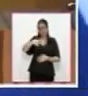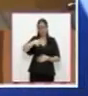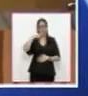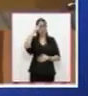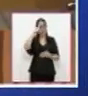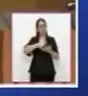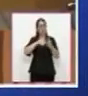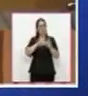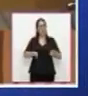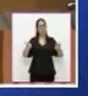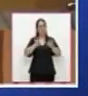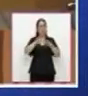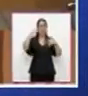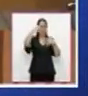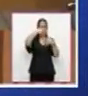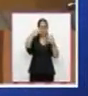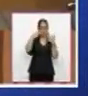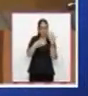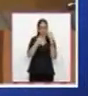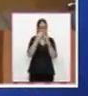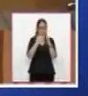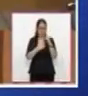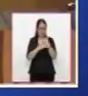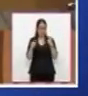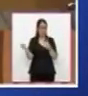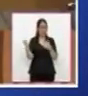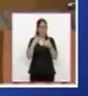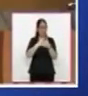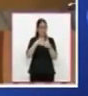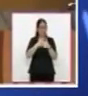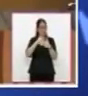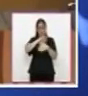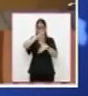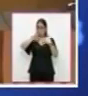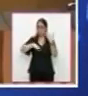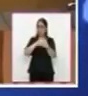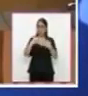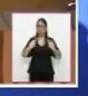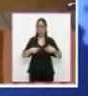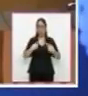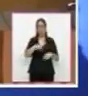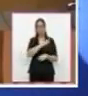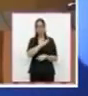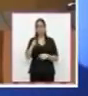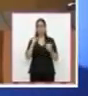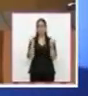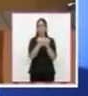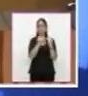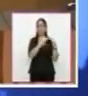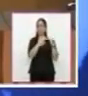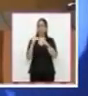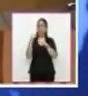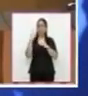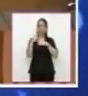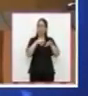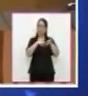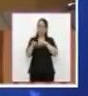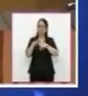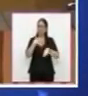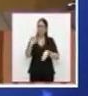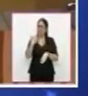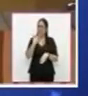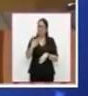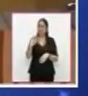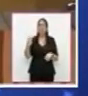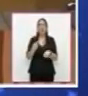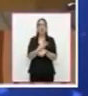un escenario inédito. Siempre, cada proceso electoral es distinto uno de otro por las particularidades, por los contendientes, por los partidos,